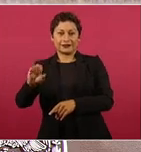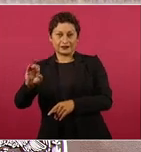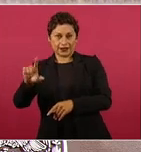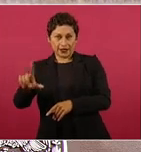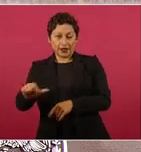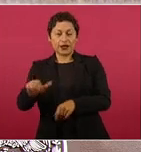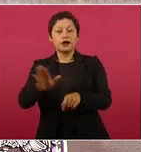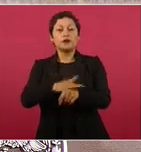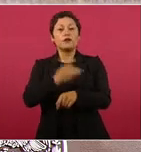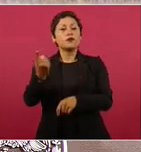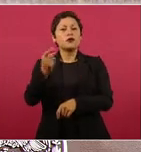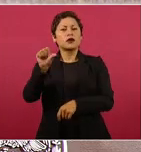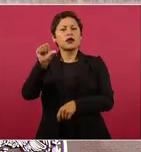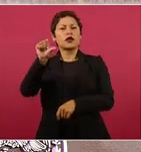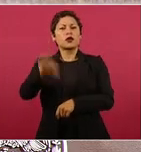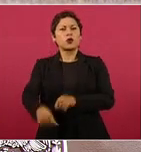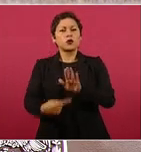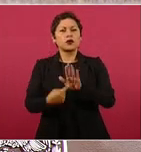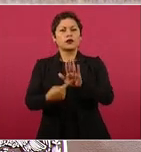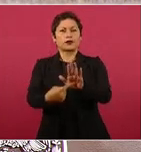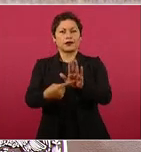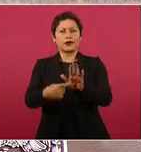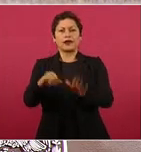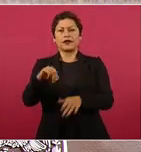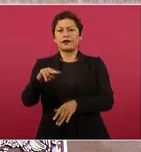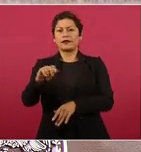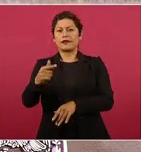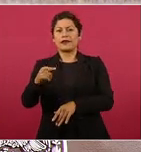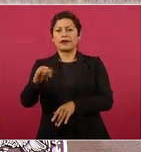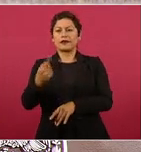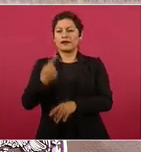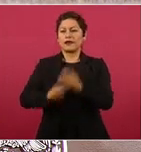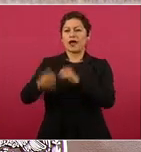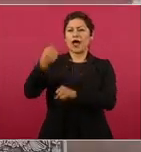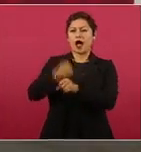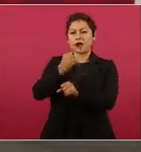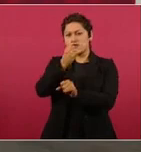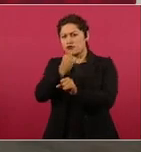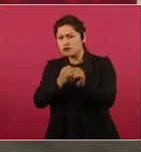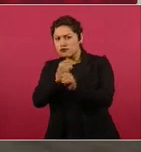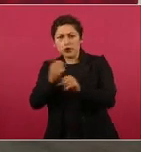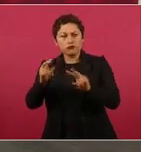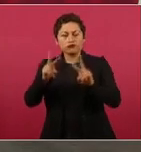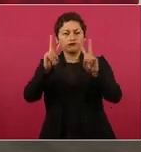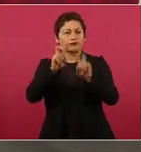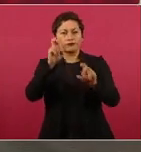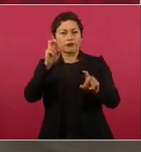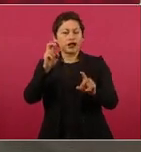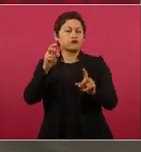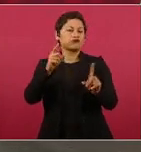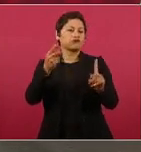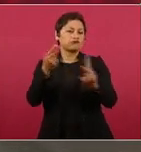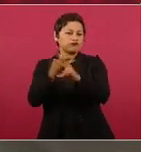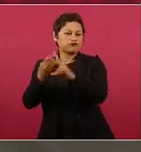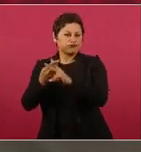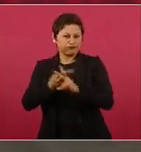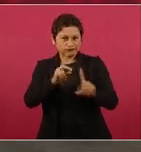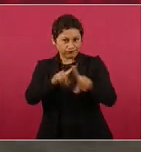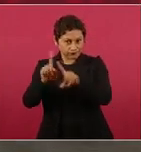el INEGI el dato de homicidios del año pasado y es